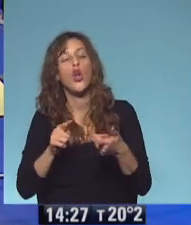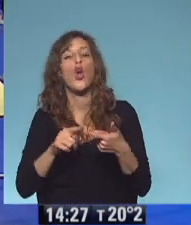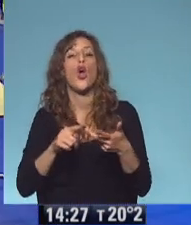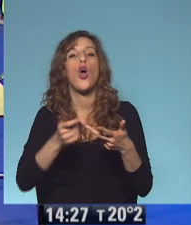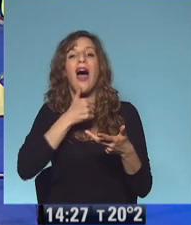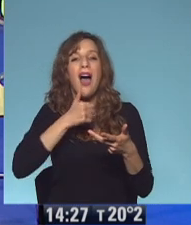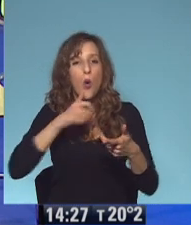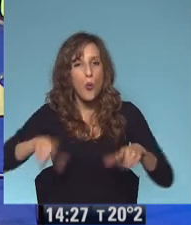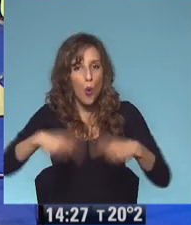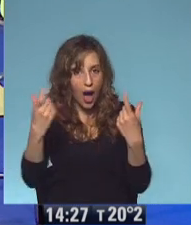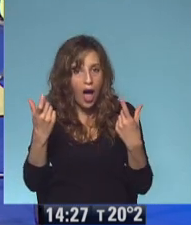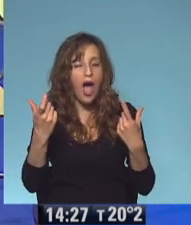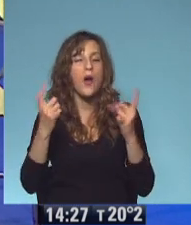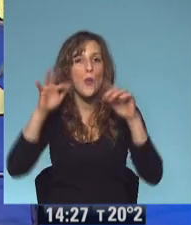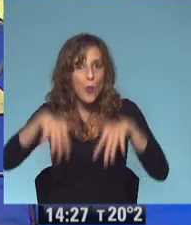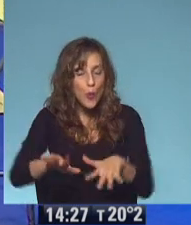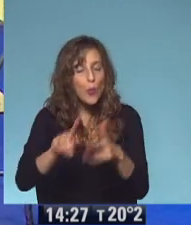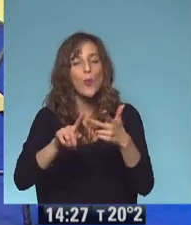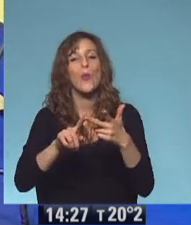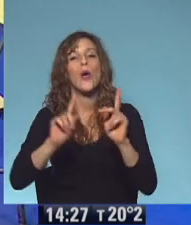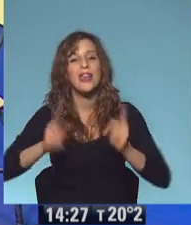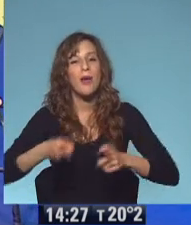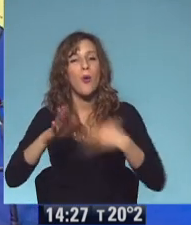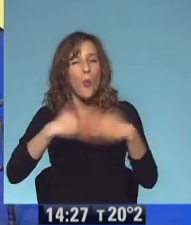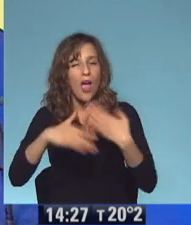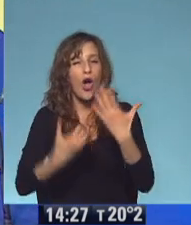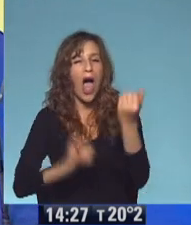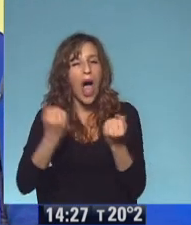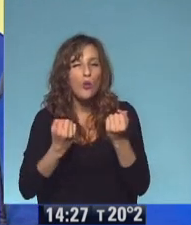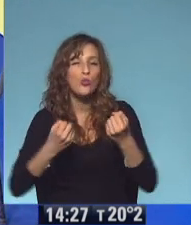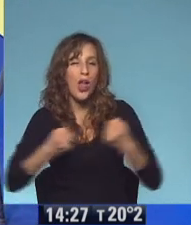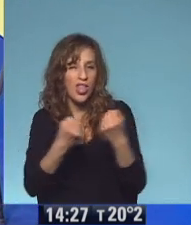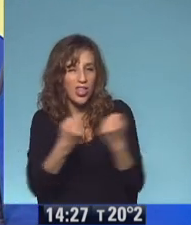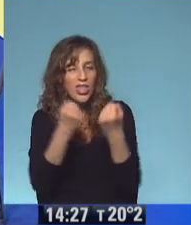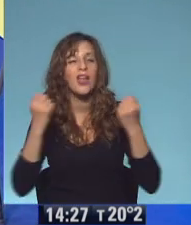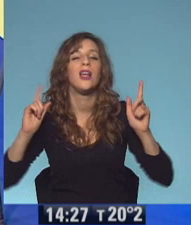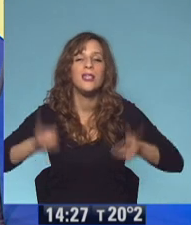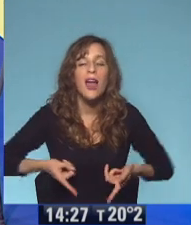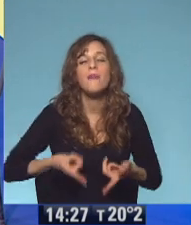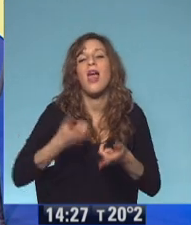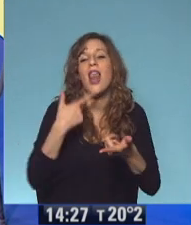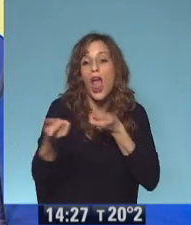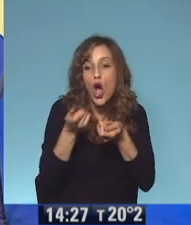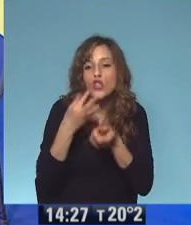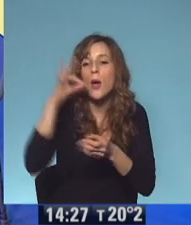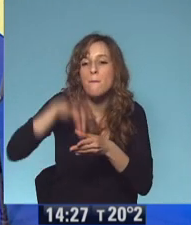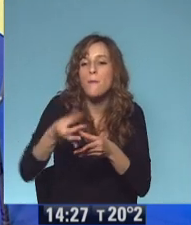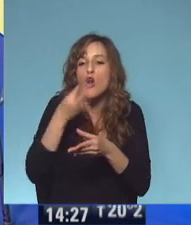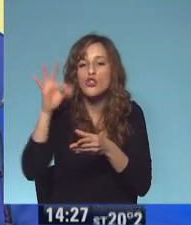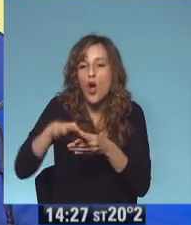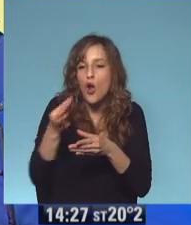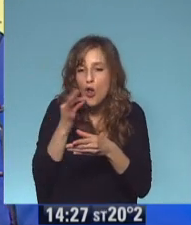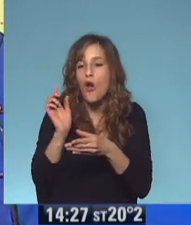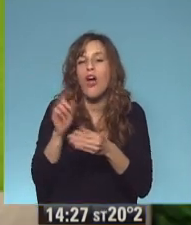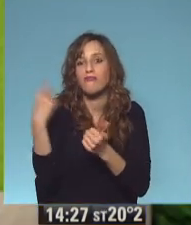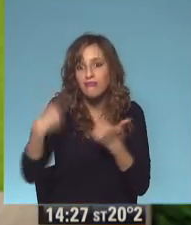Una fuente. Unos autitos chocadores. Los autitos chocadores. Las tacitas. El puestito de pochoclos, las tazas. Me gusta el puestito de